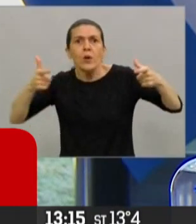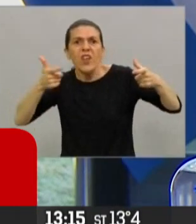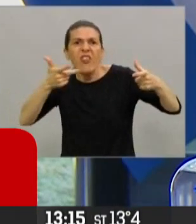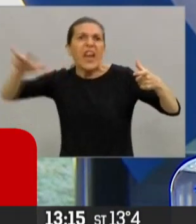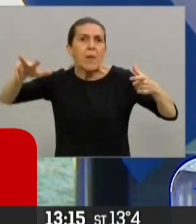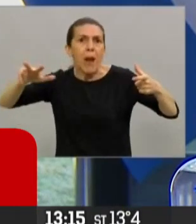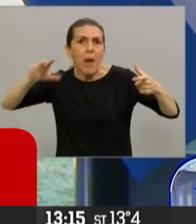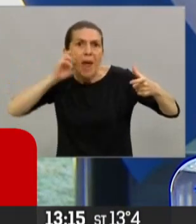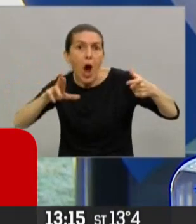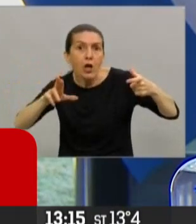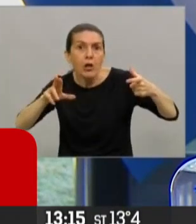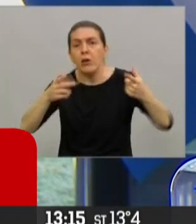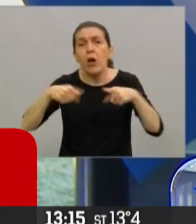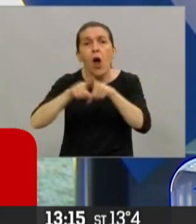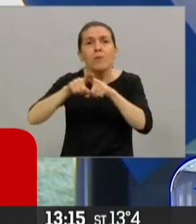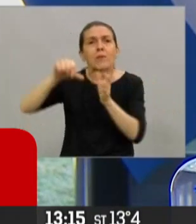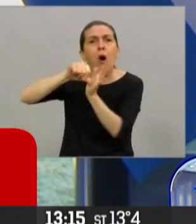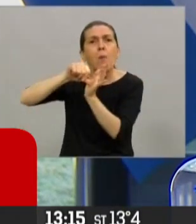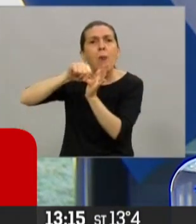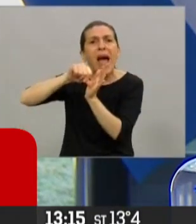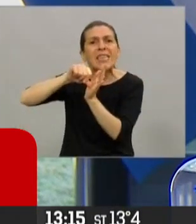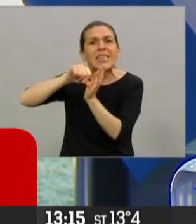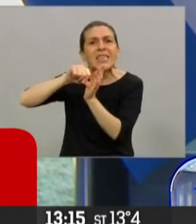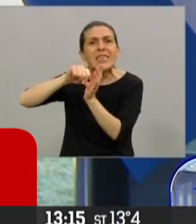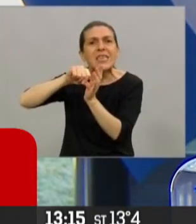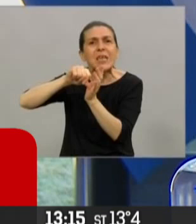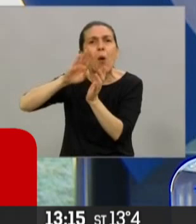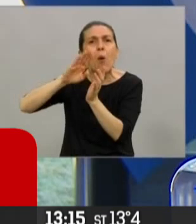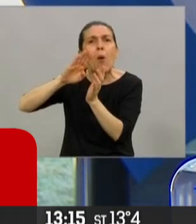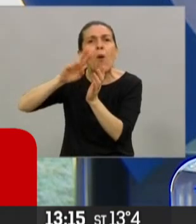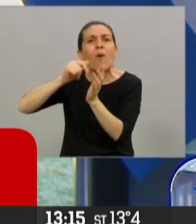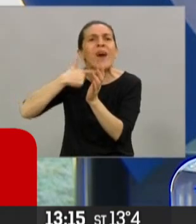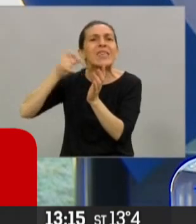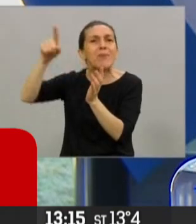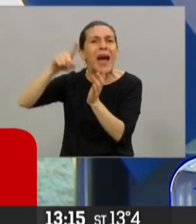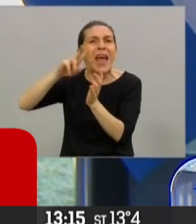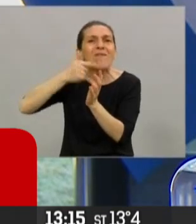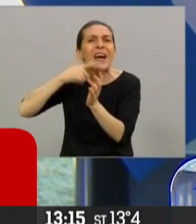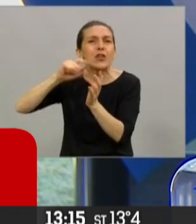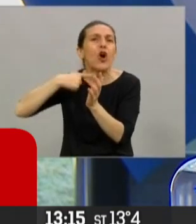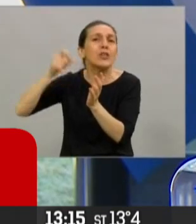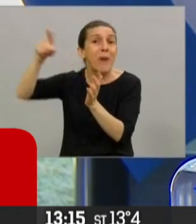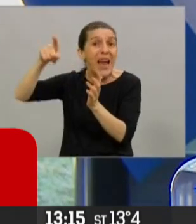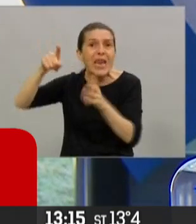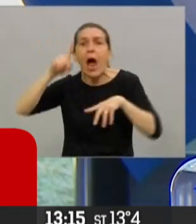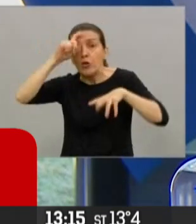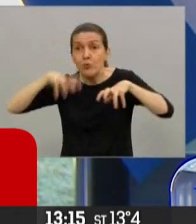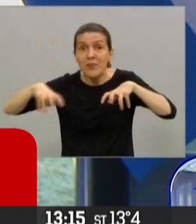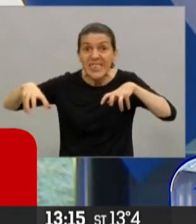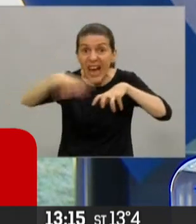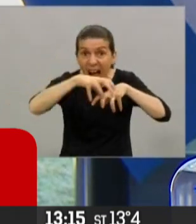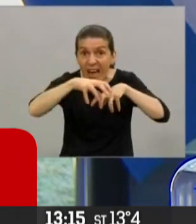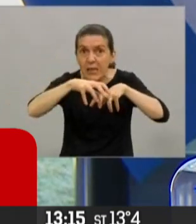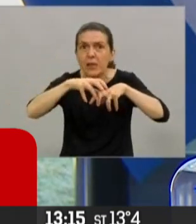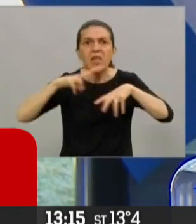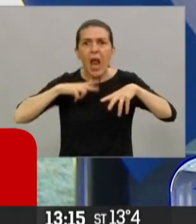Esto es lo que pasó, por ejemplo, en el País Vasco, cuando se vio saturada la capacidad de atención en